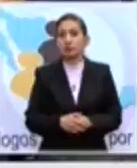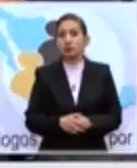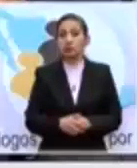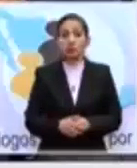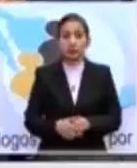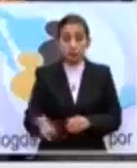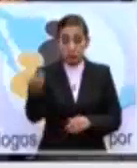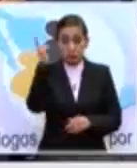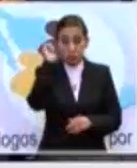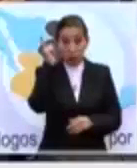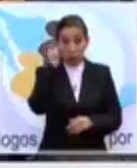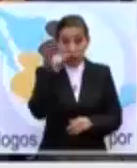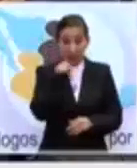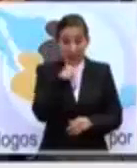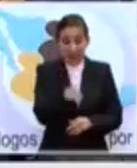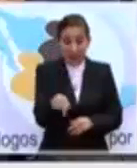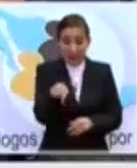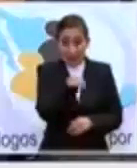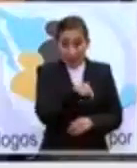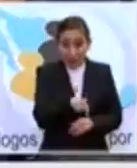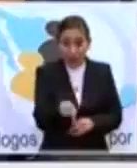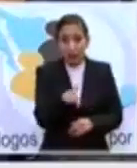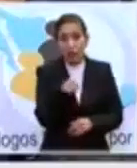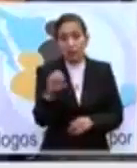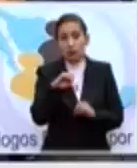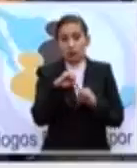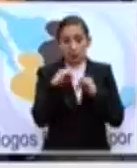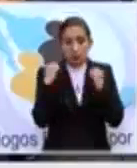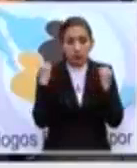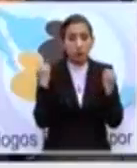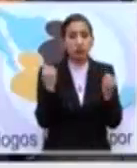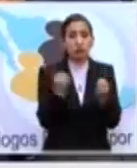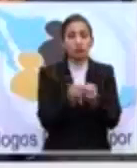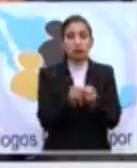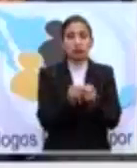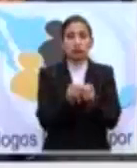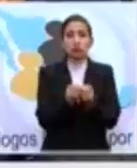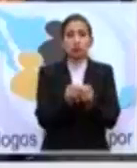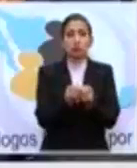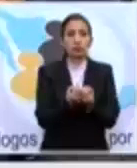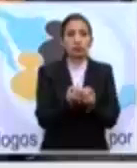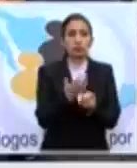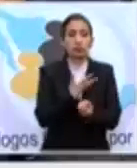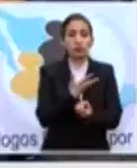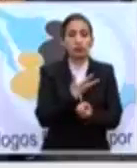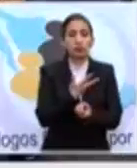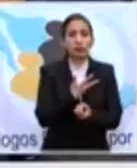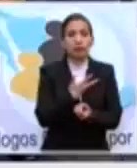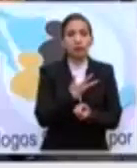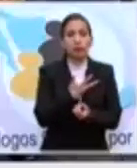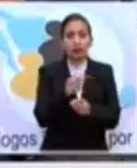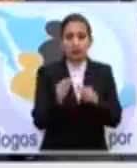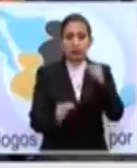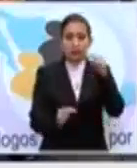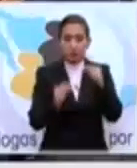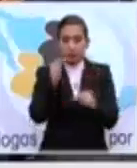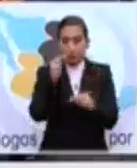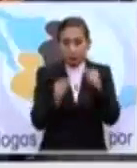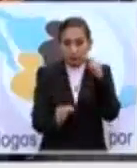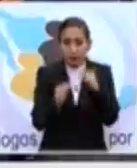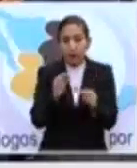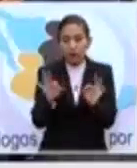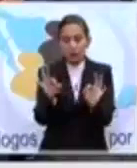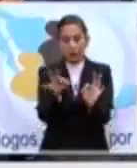Ojalá que estas predicciones de la Organización tengan ese nivel